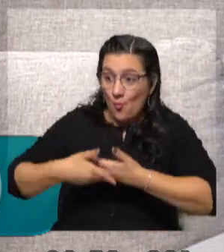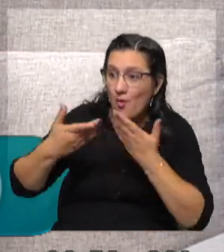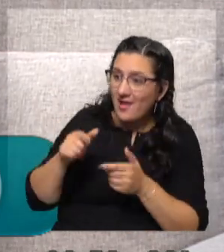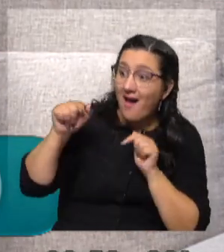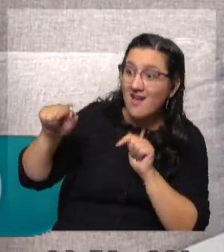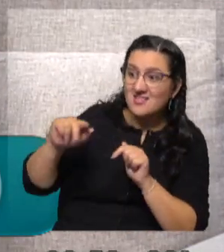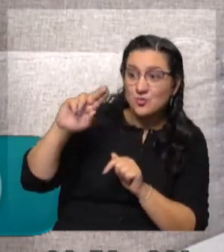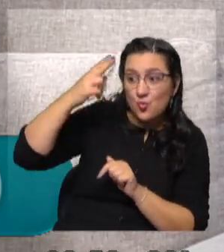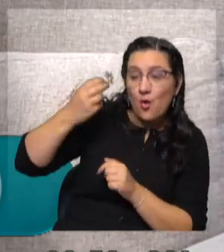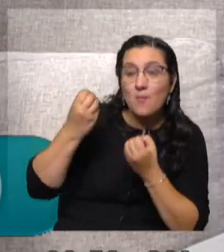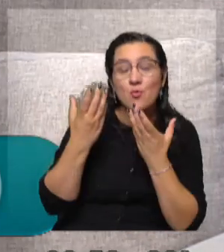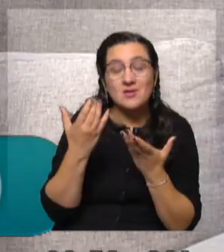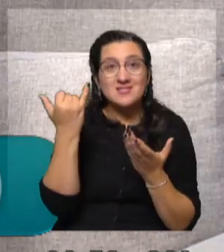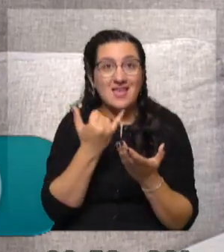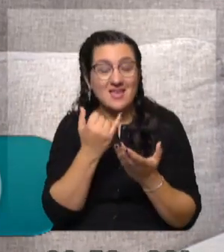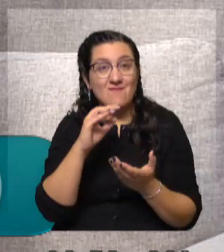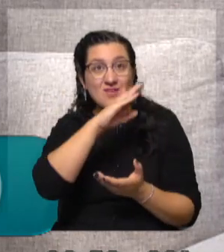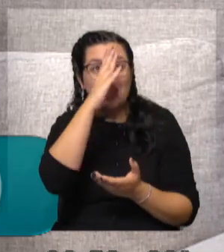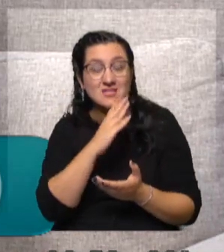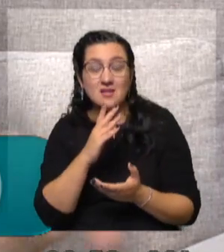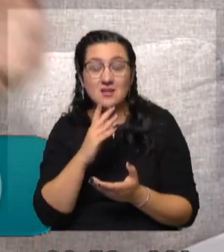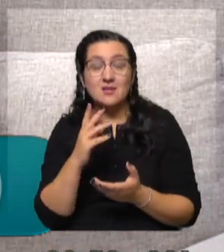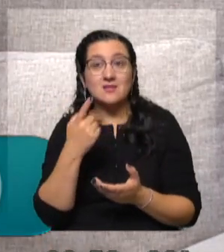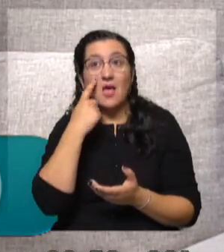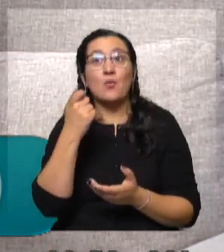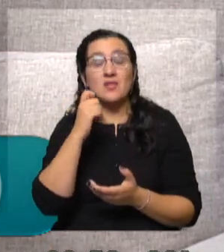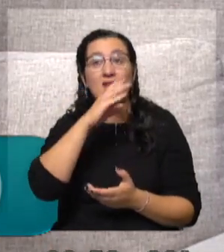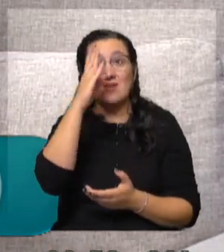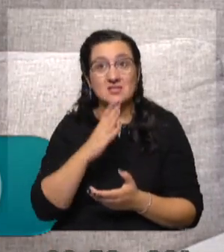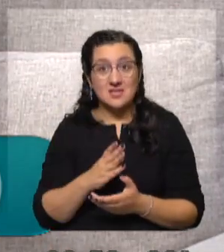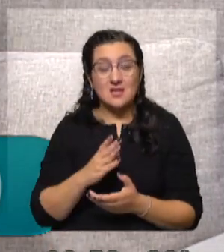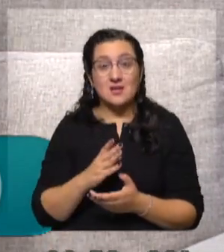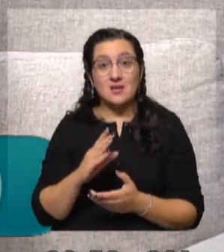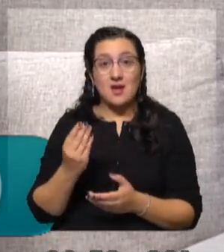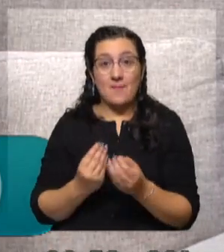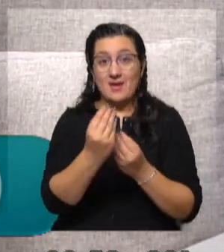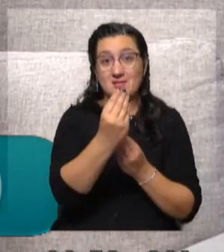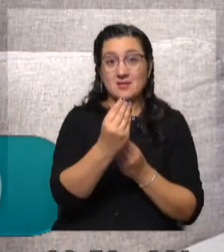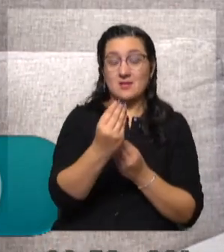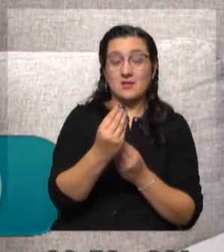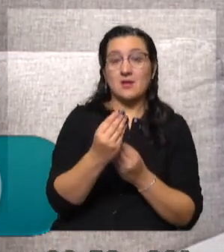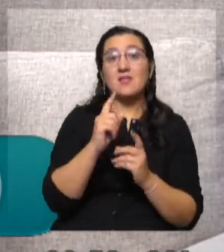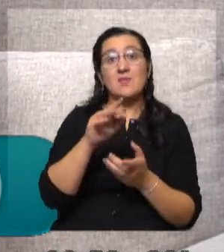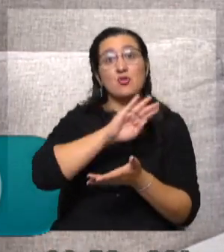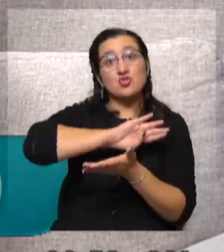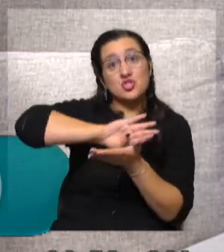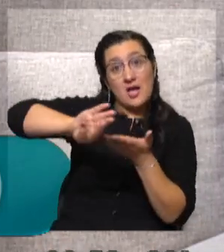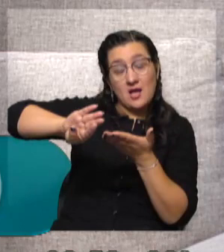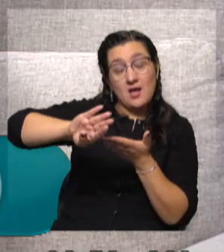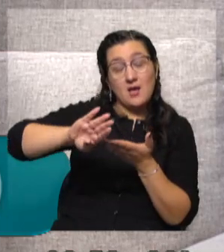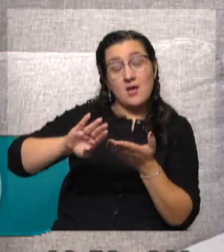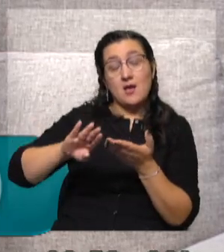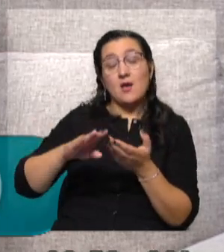porque al aparecer Brasil aparecemos como región también nos saca Qué pasó con bolsonaro y hay que hablar de